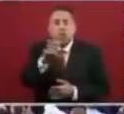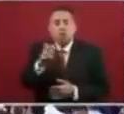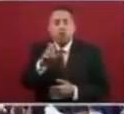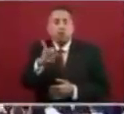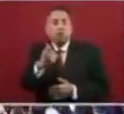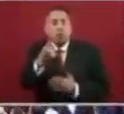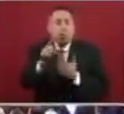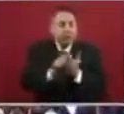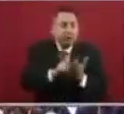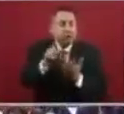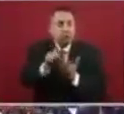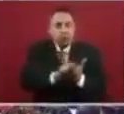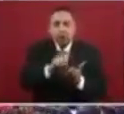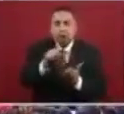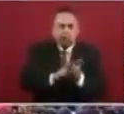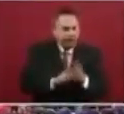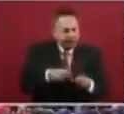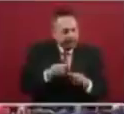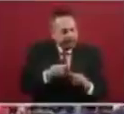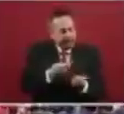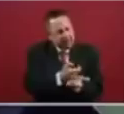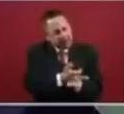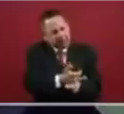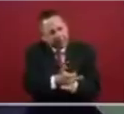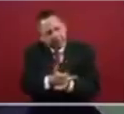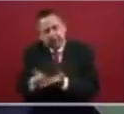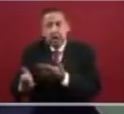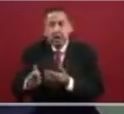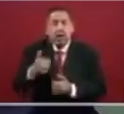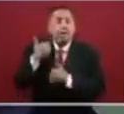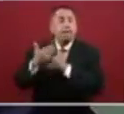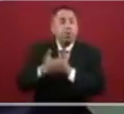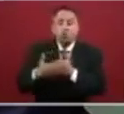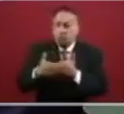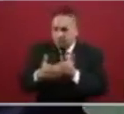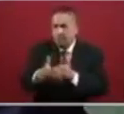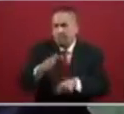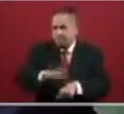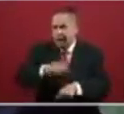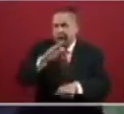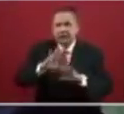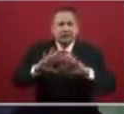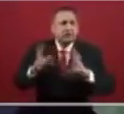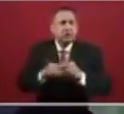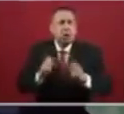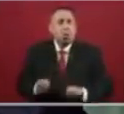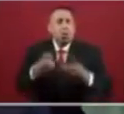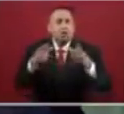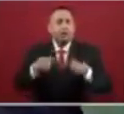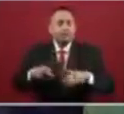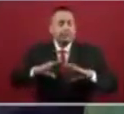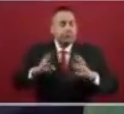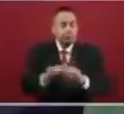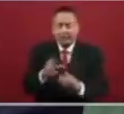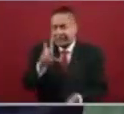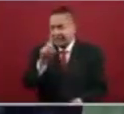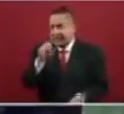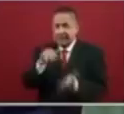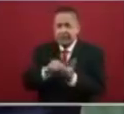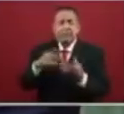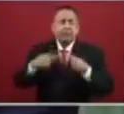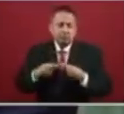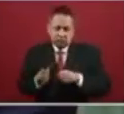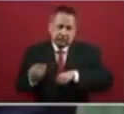mensuales. Y este programa aumentará a 30,000 becas más, es